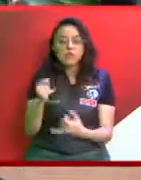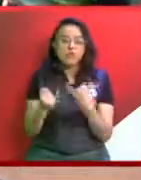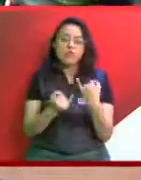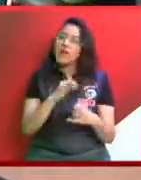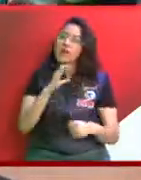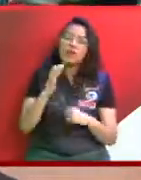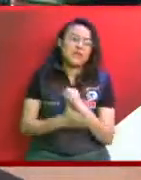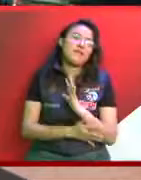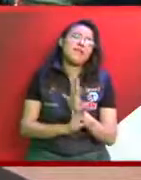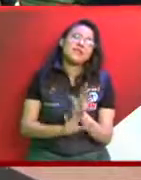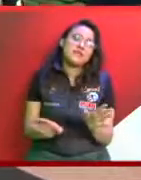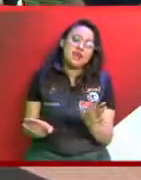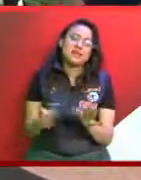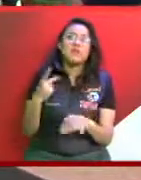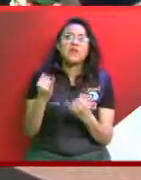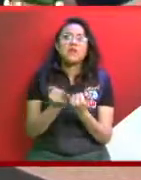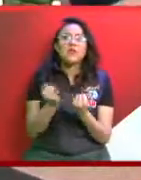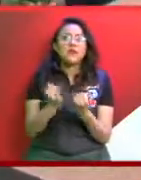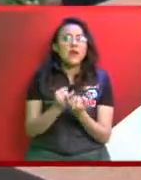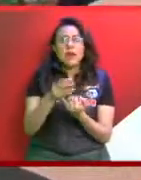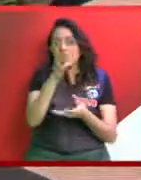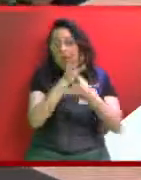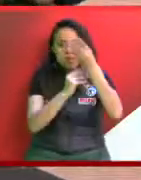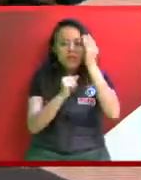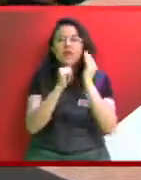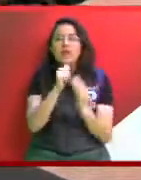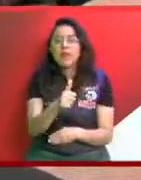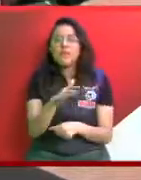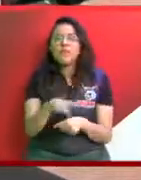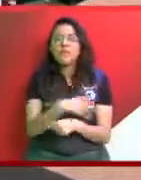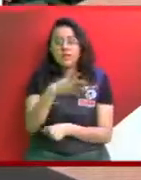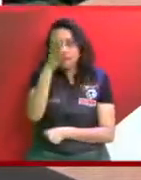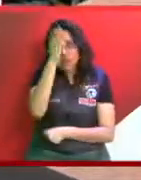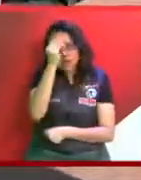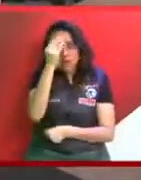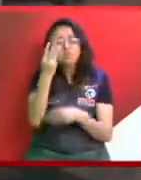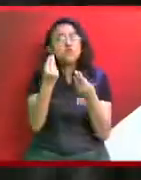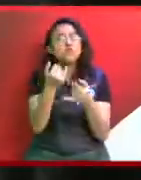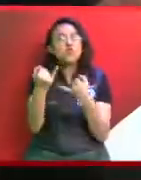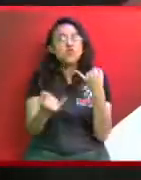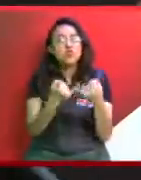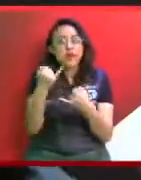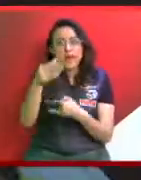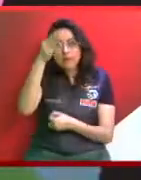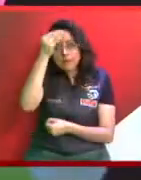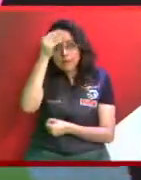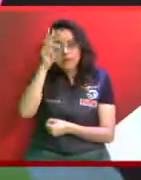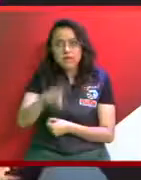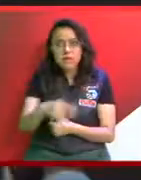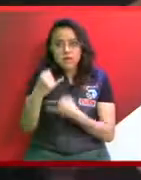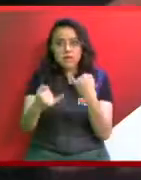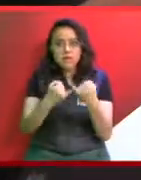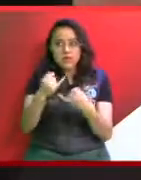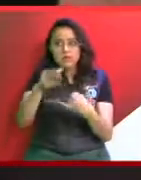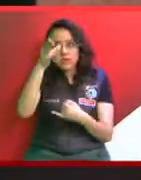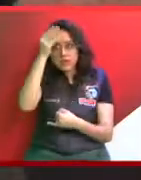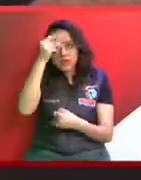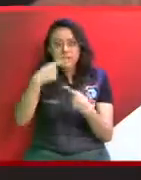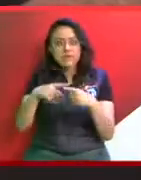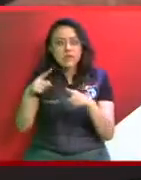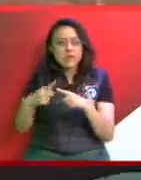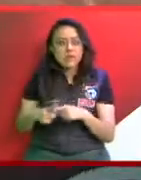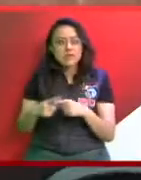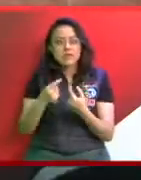jugar, ¿no? Pero también deja de aprender, porque se aprende mucho jugando. Entonces, sí, me da mucho gusto estar acá, ver